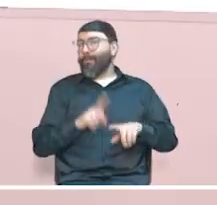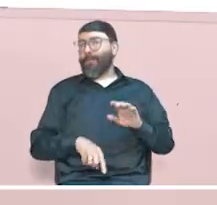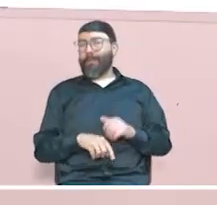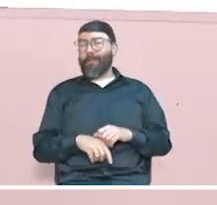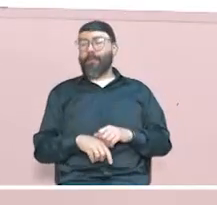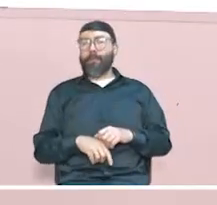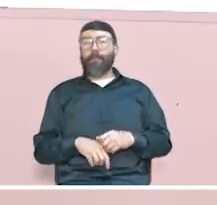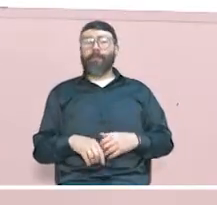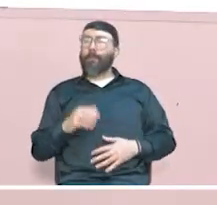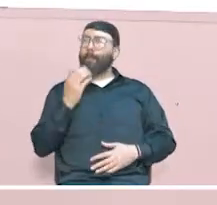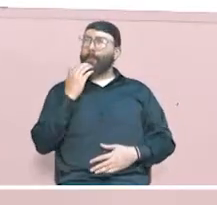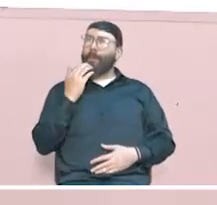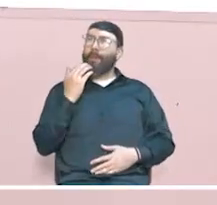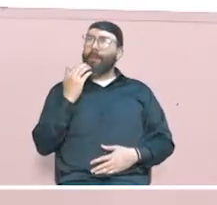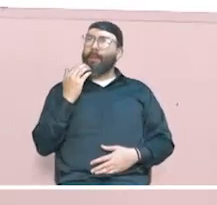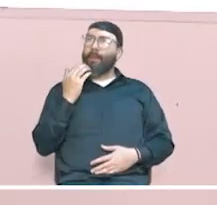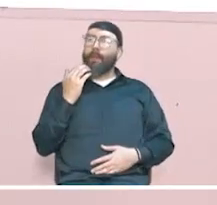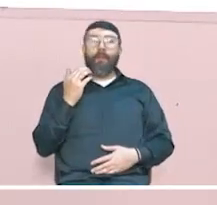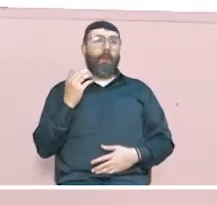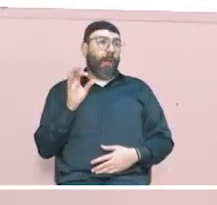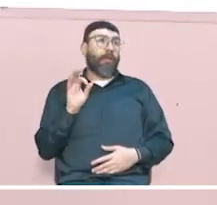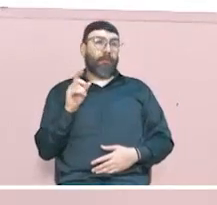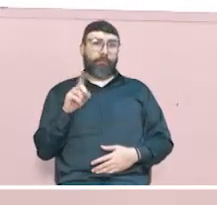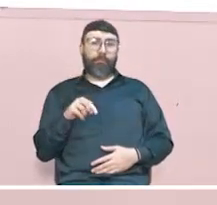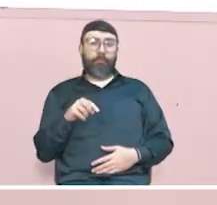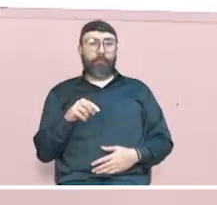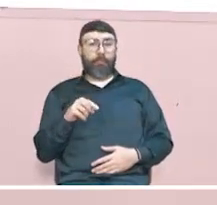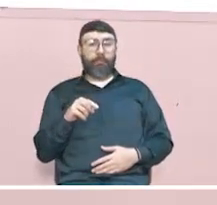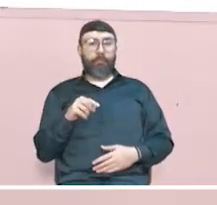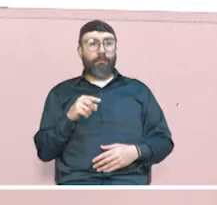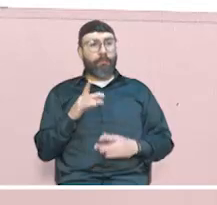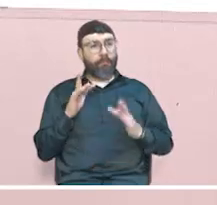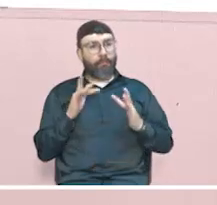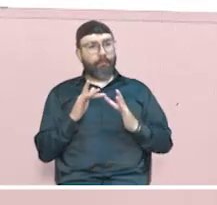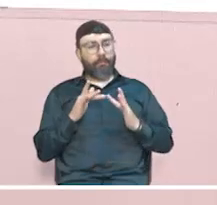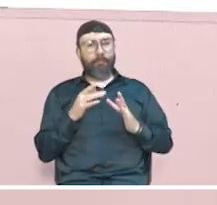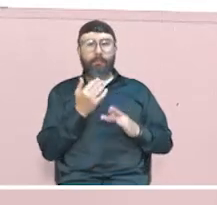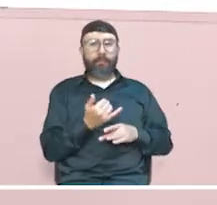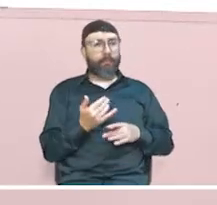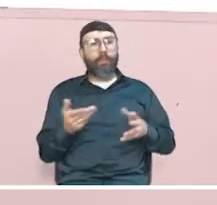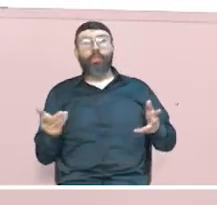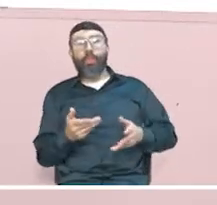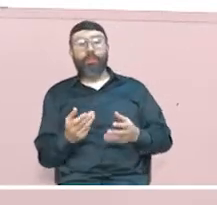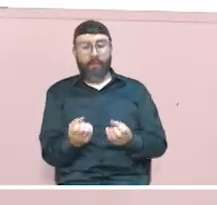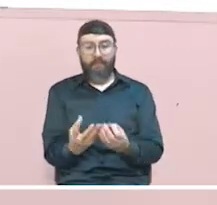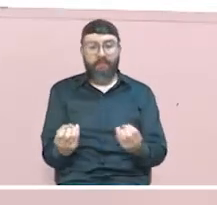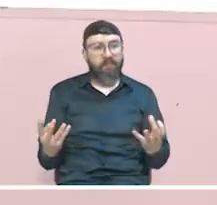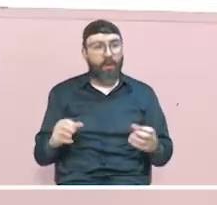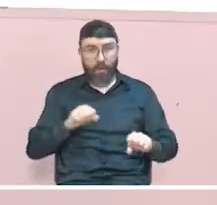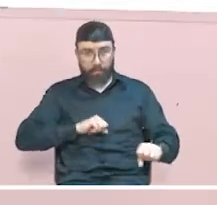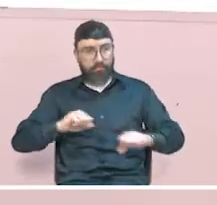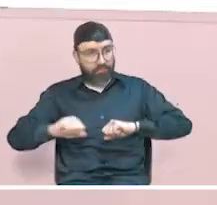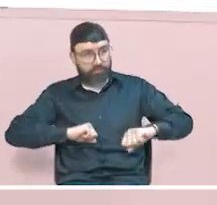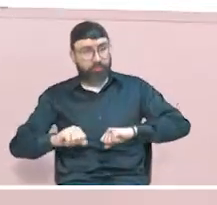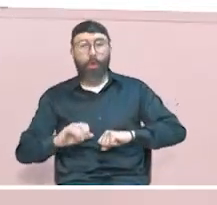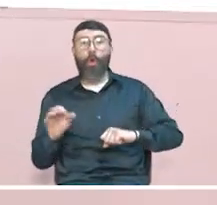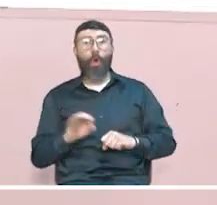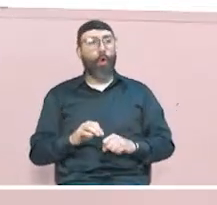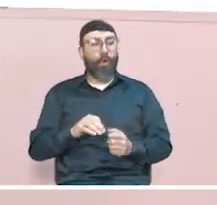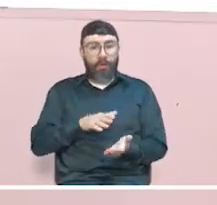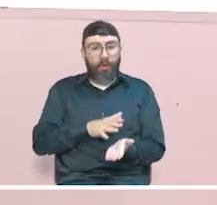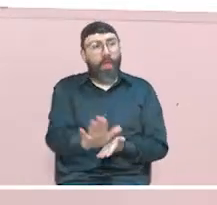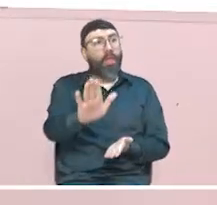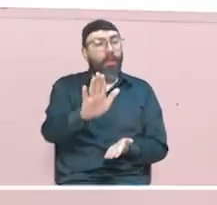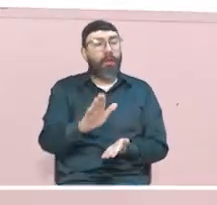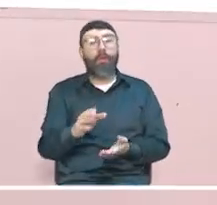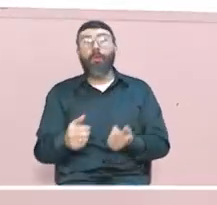Alguna vez, bueno, y eso también asociado al terreno donde se va a competir o donde se va a entrenar. ¿Y qué